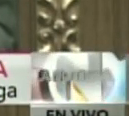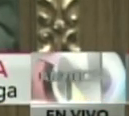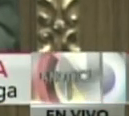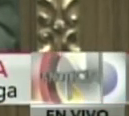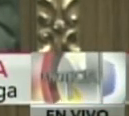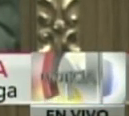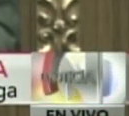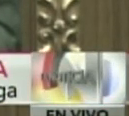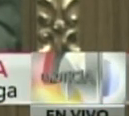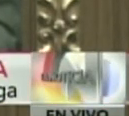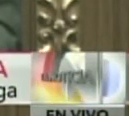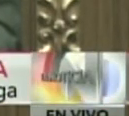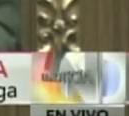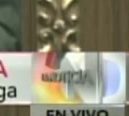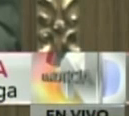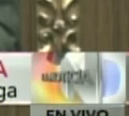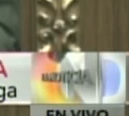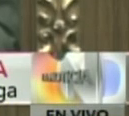restablecimiento de la cotidianidad.